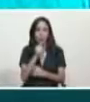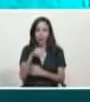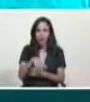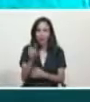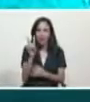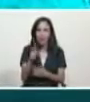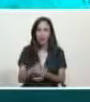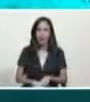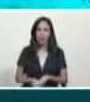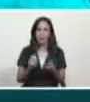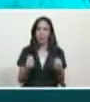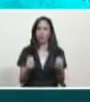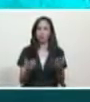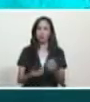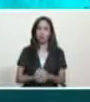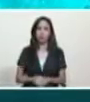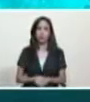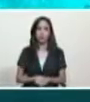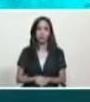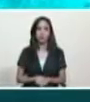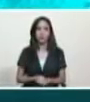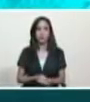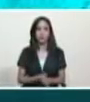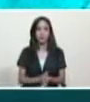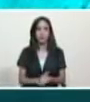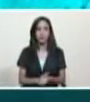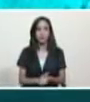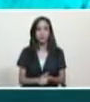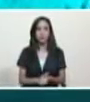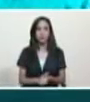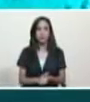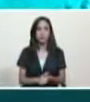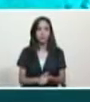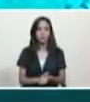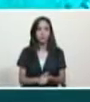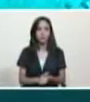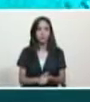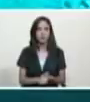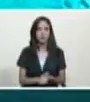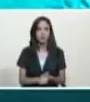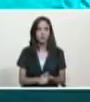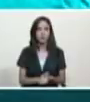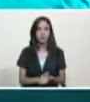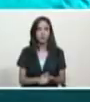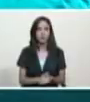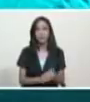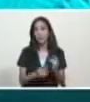hierven. Ayer vimos a una intelectual española